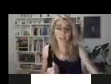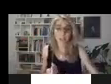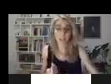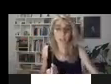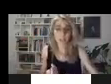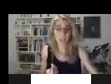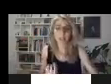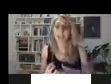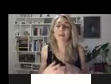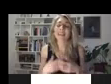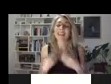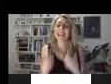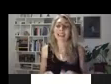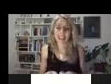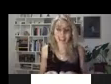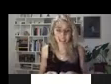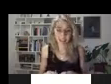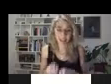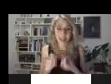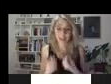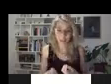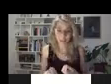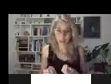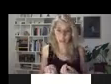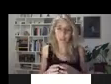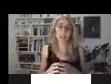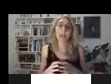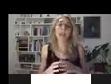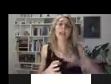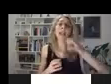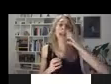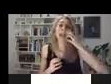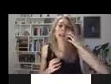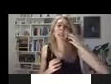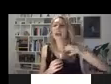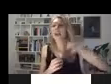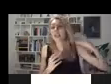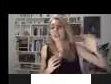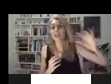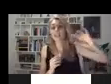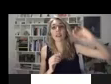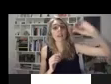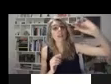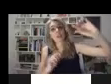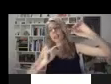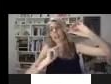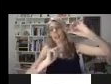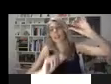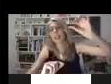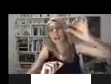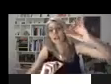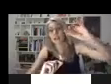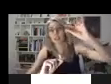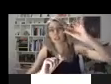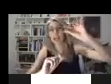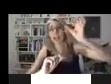vez la materialidad de la misma. La ganancia es